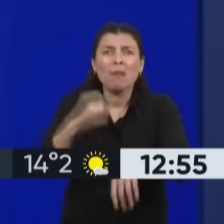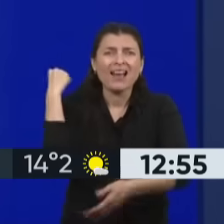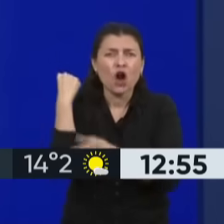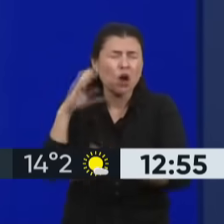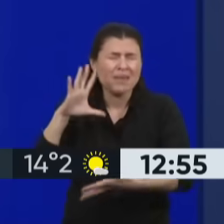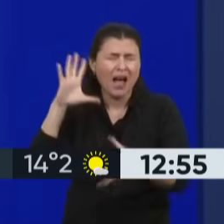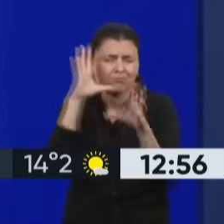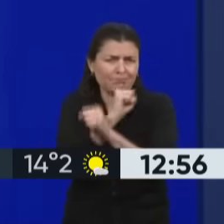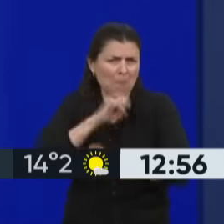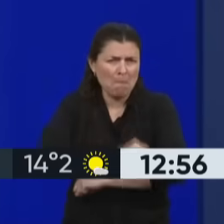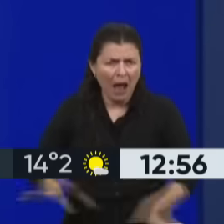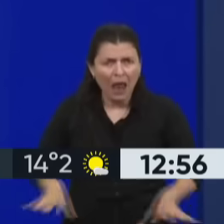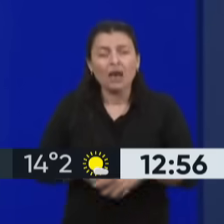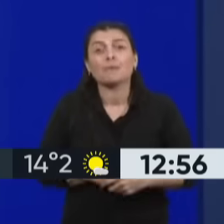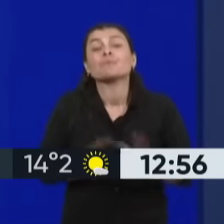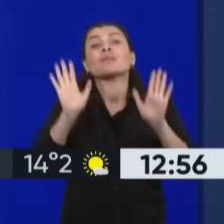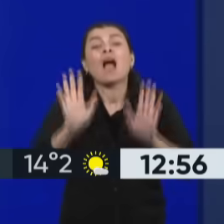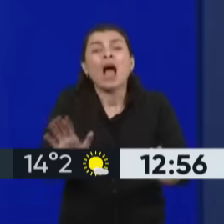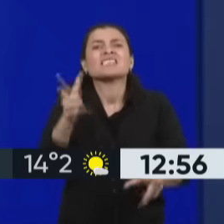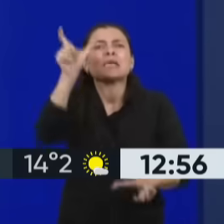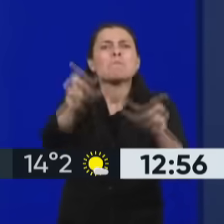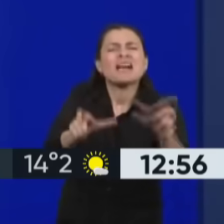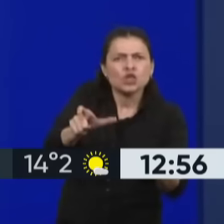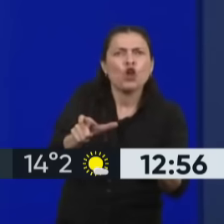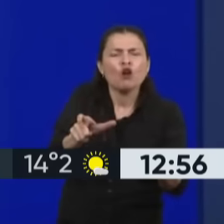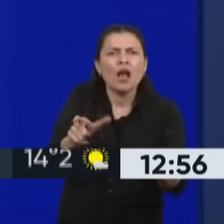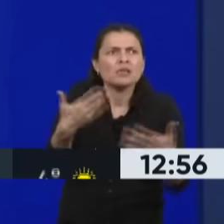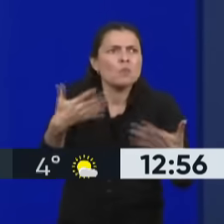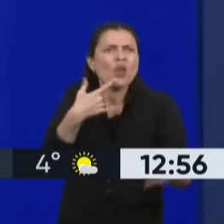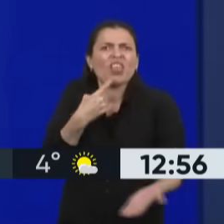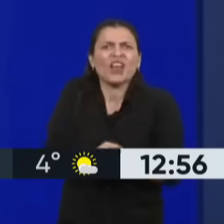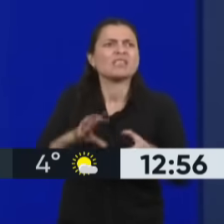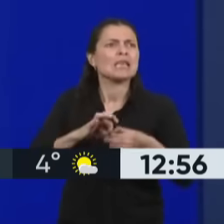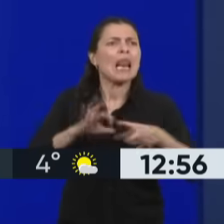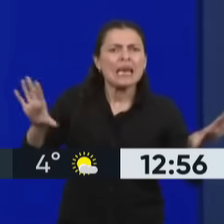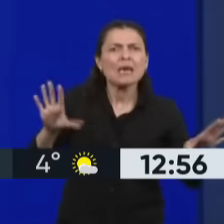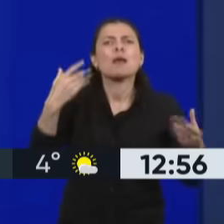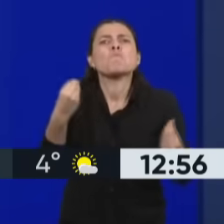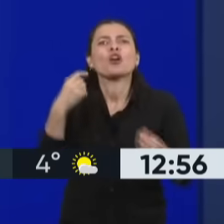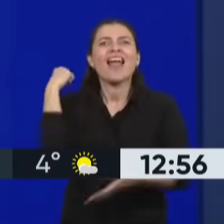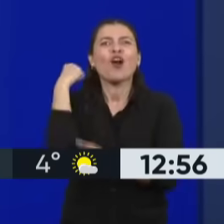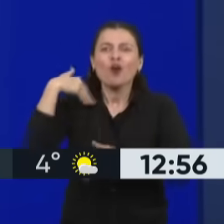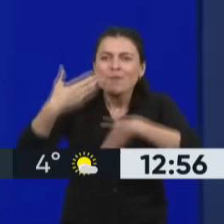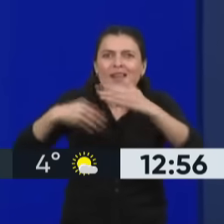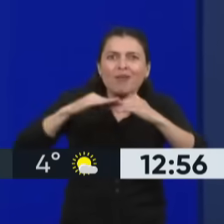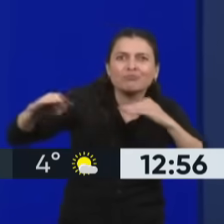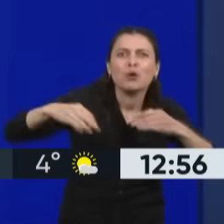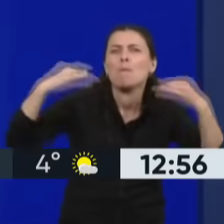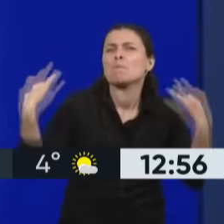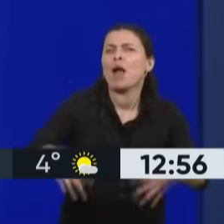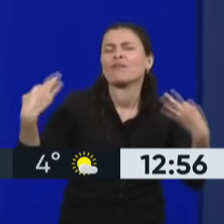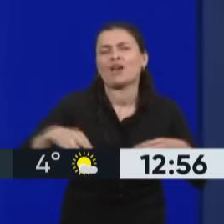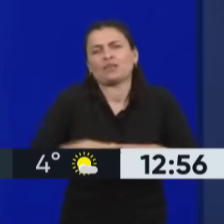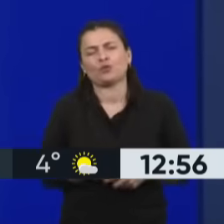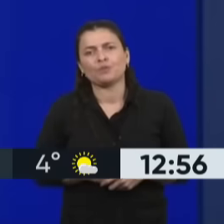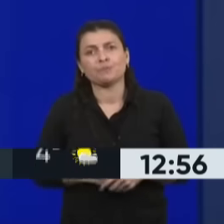el sistema de precios para que todos los agentes económicos puedan tomar mejores decisiones. Tal como anticipamos